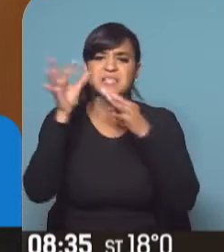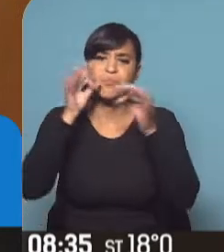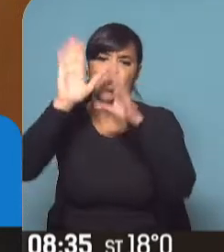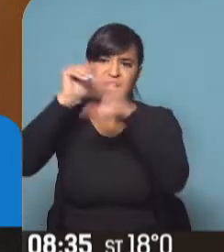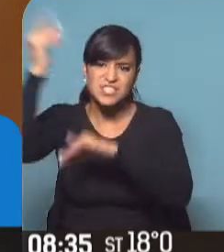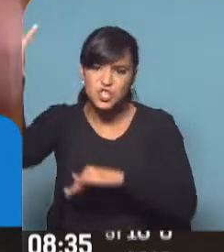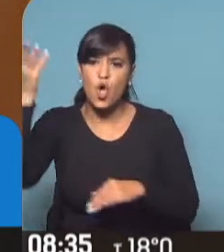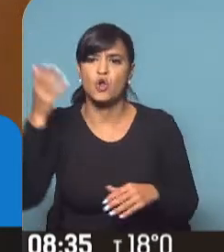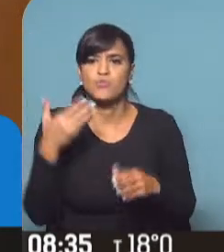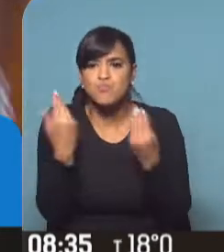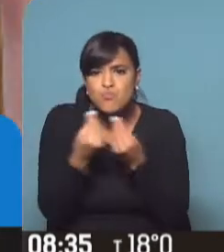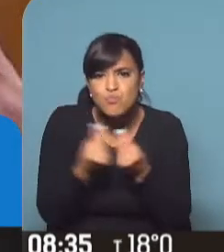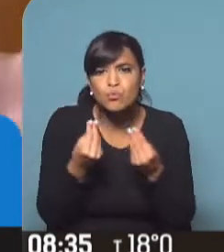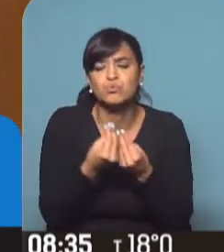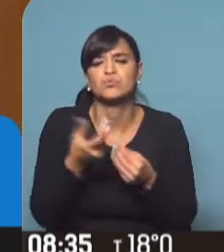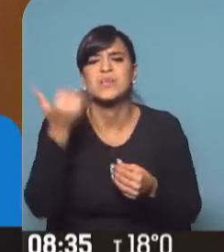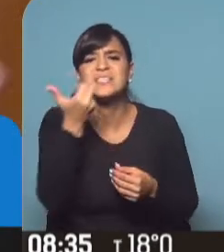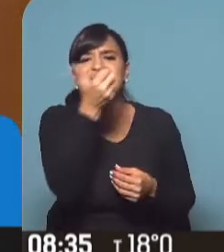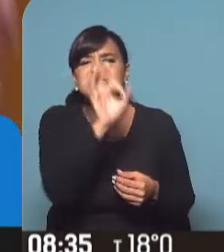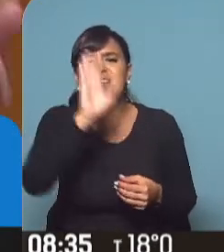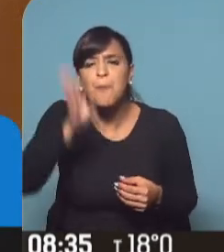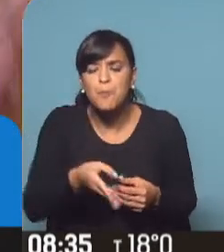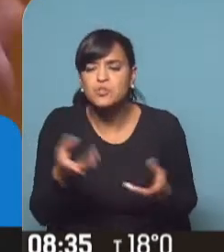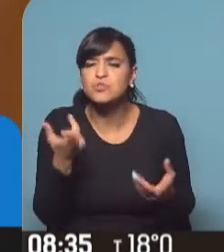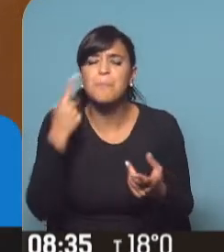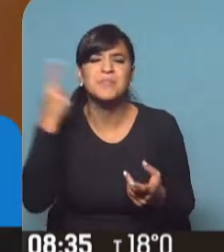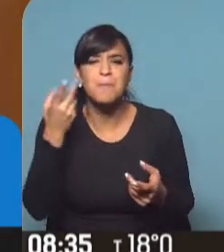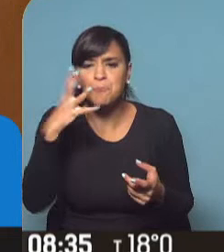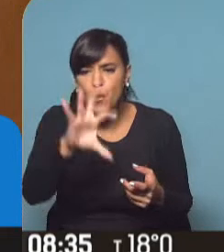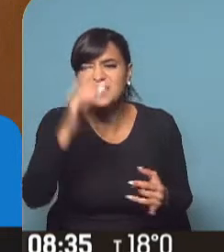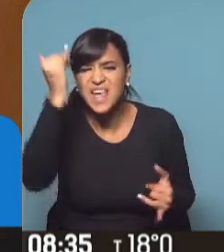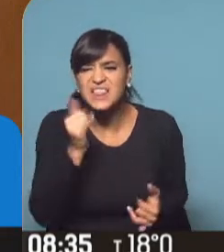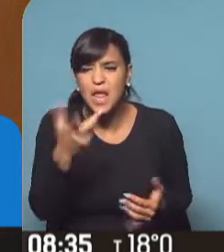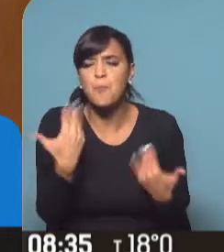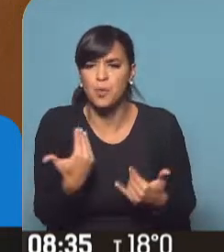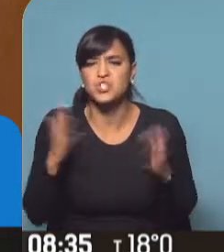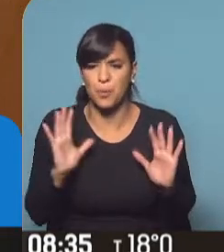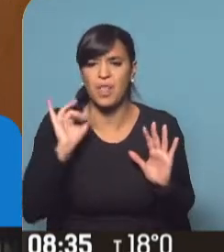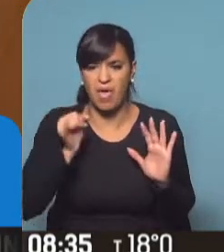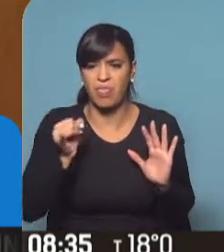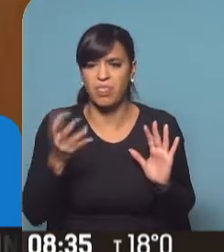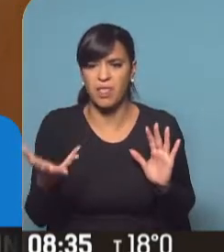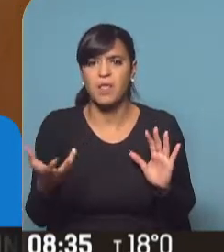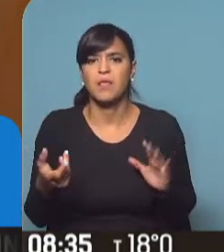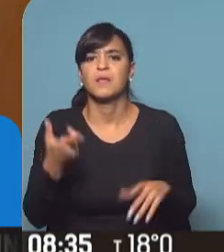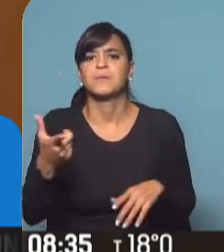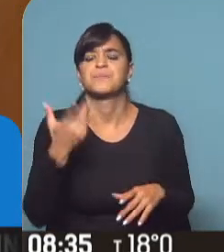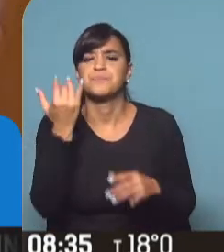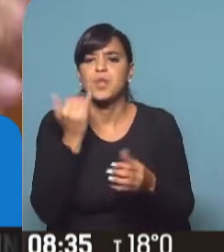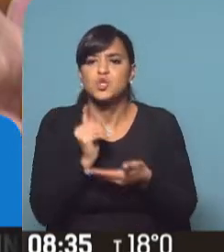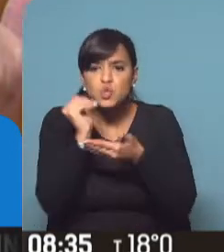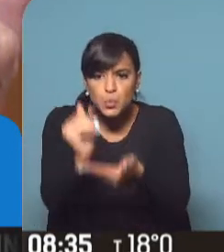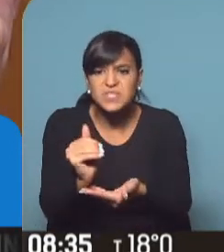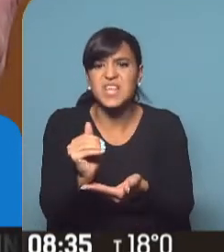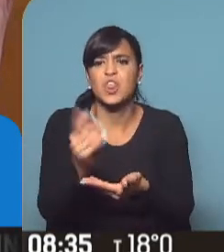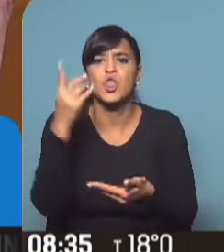país en algunos rubros que explica el 60 por ciento creemos que es una provincia que tiene posibilidades de dar tasa subsidiada a las pymes